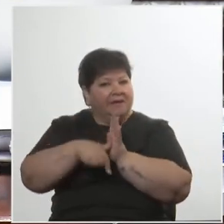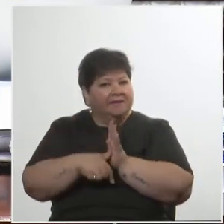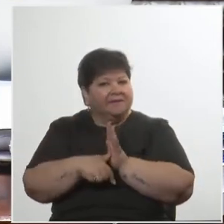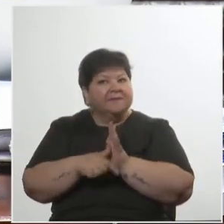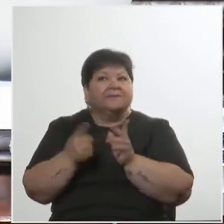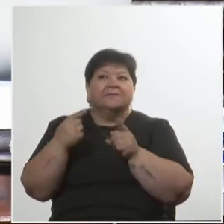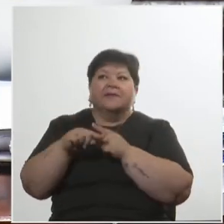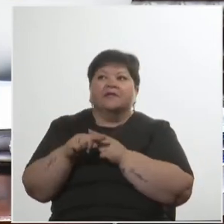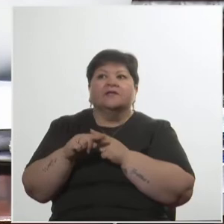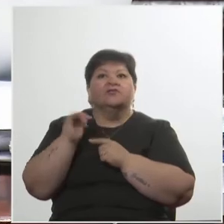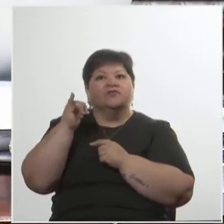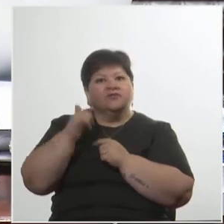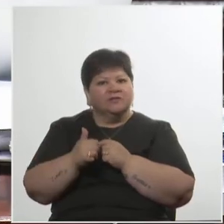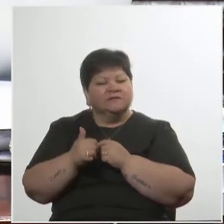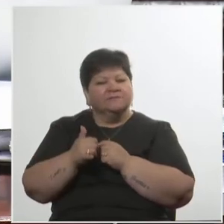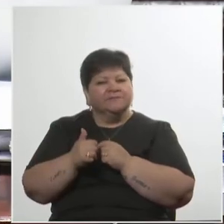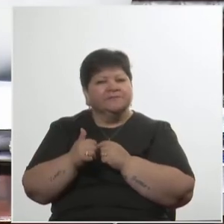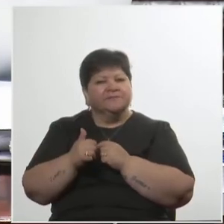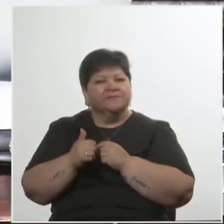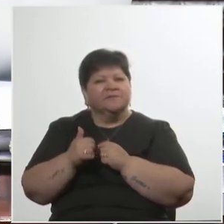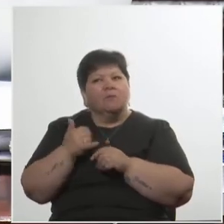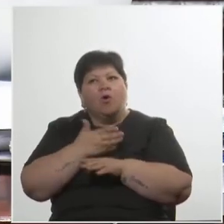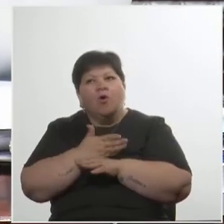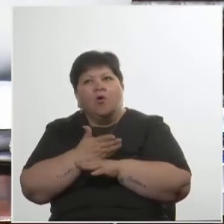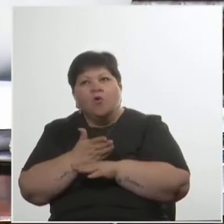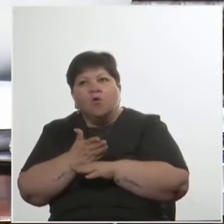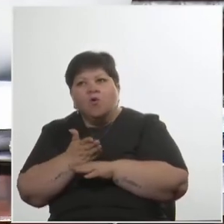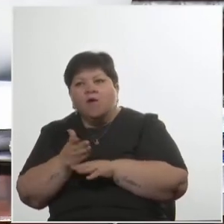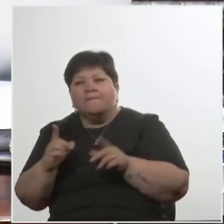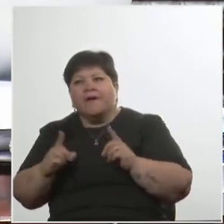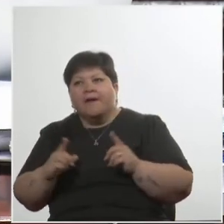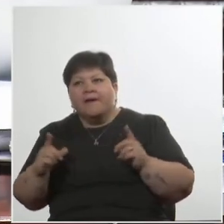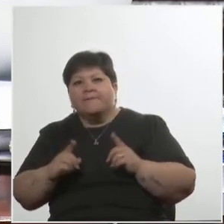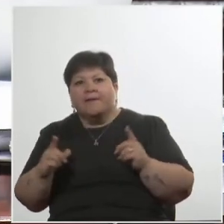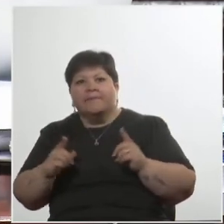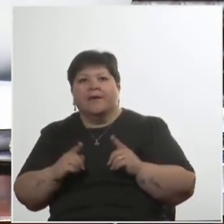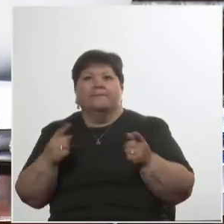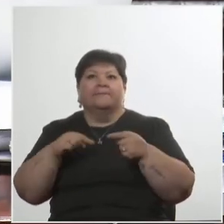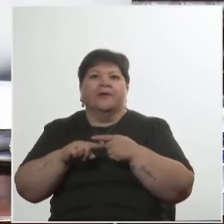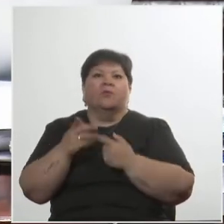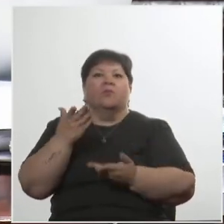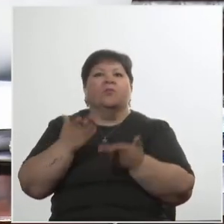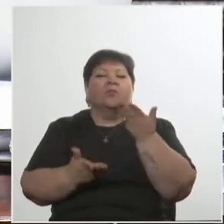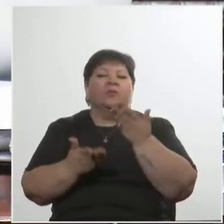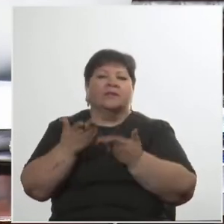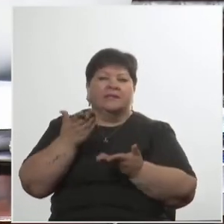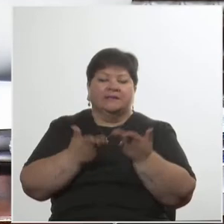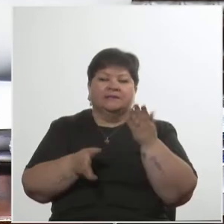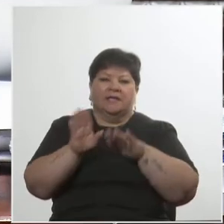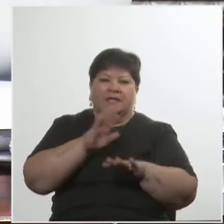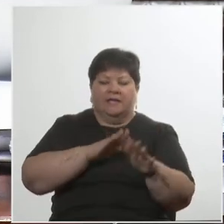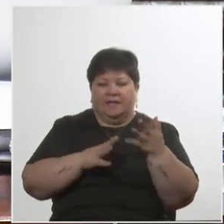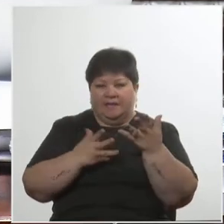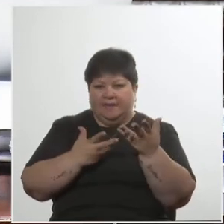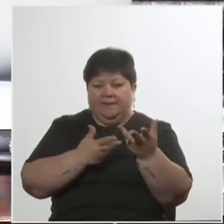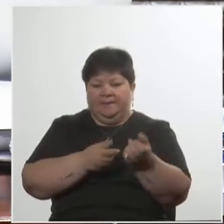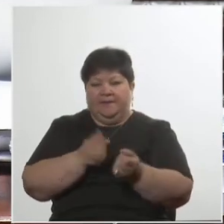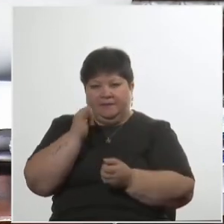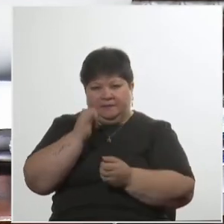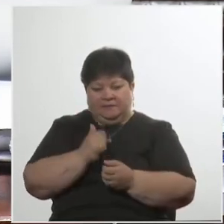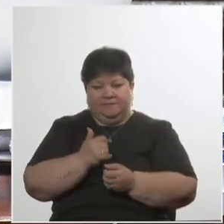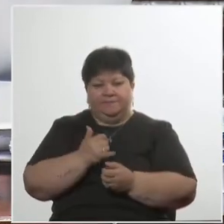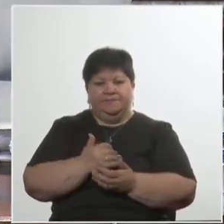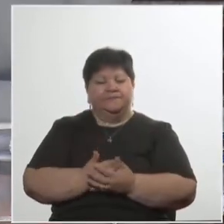venimos a restaurar parte de una justicia reparatoria Gracias senadora de la